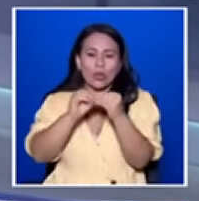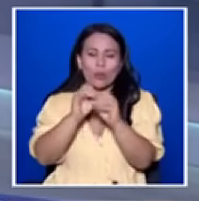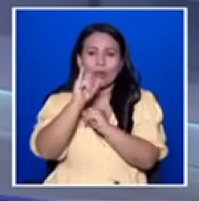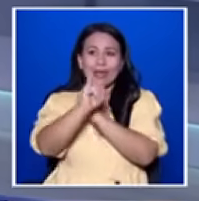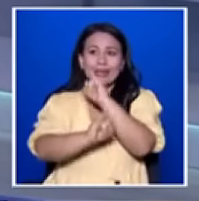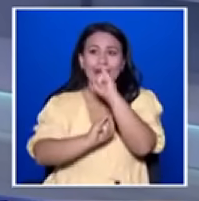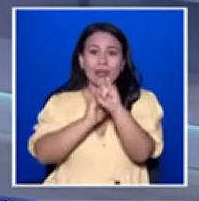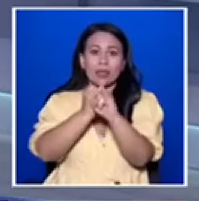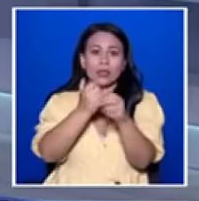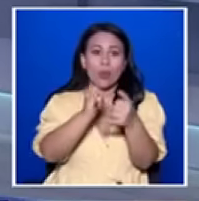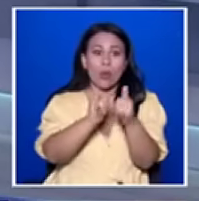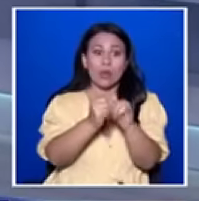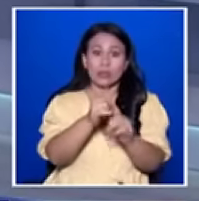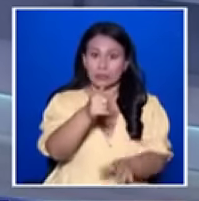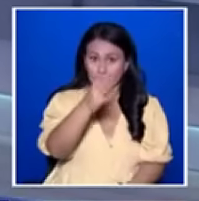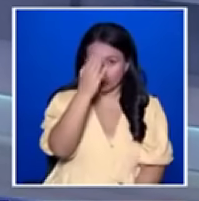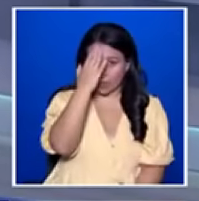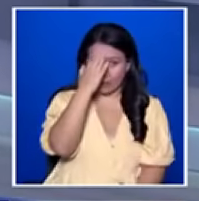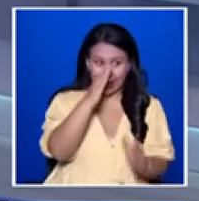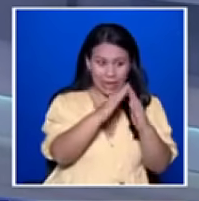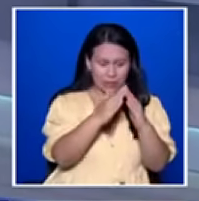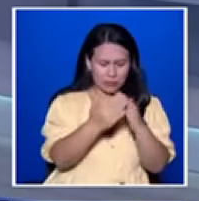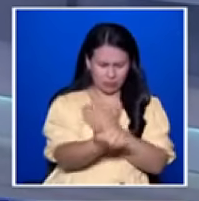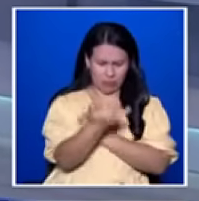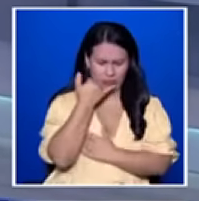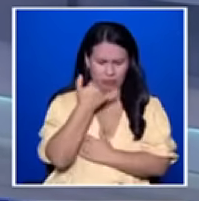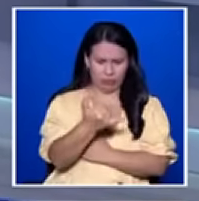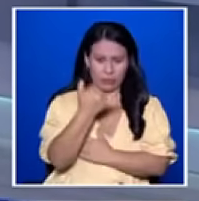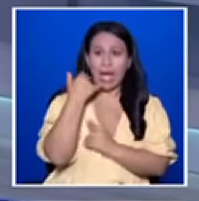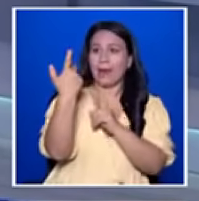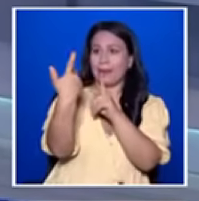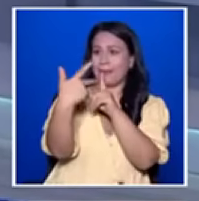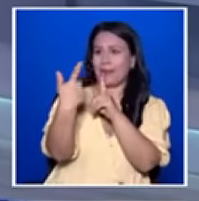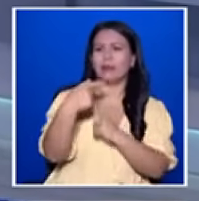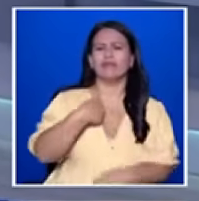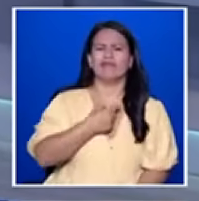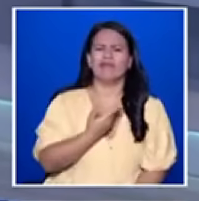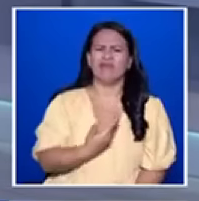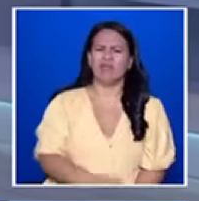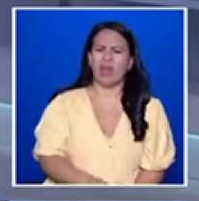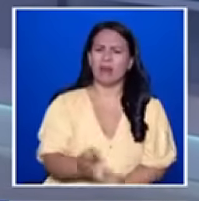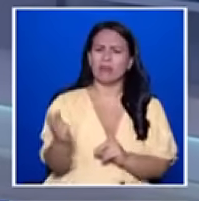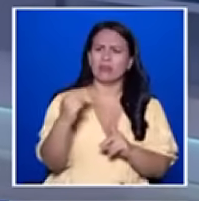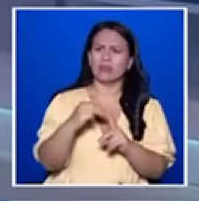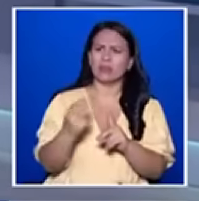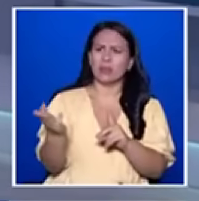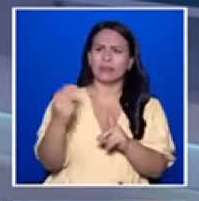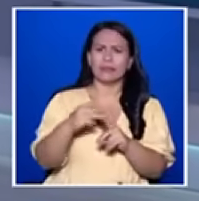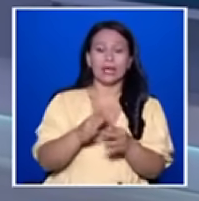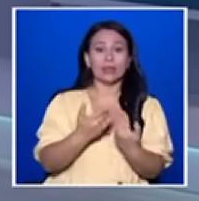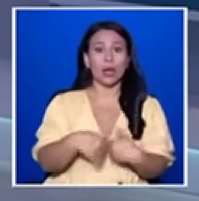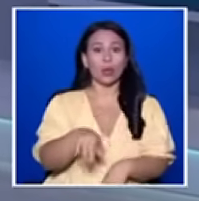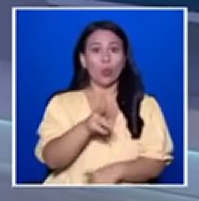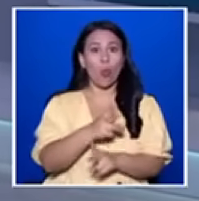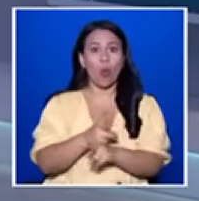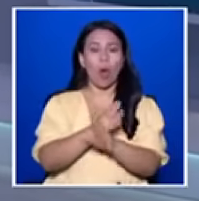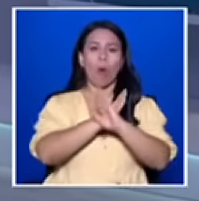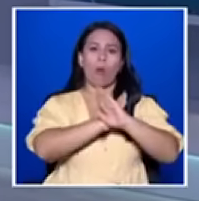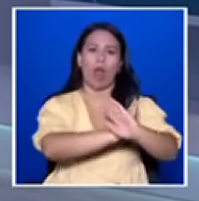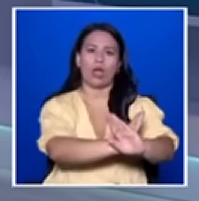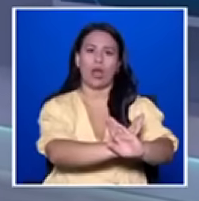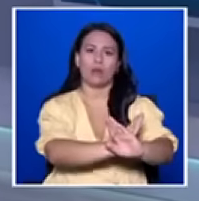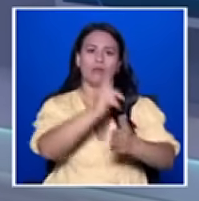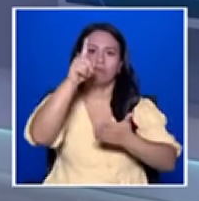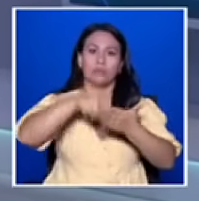red social WhatsApp. Y seguramente usted en casa le pasó, a ti también te pasó, sí, ¿verdad? Sí, hemos recibido algunos mensajes. También ya hemos recibido. Así que usted tiene que estar pendiente, porque